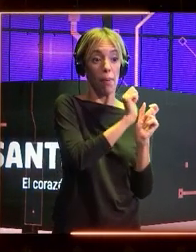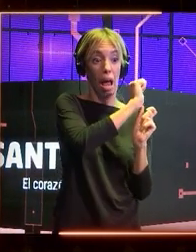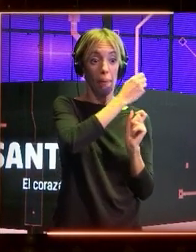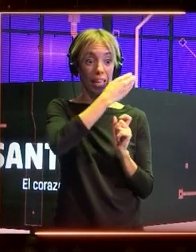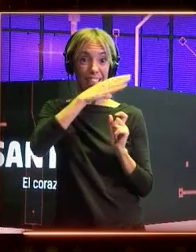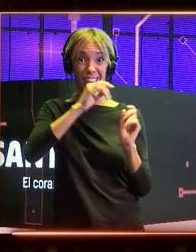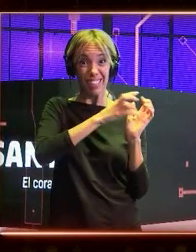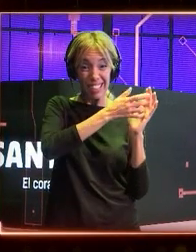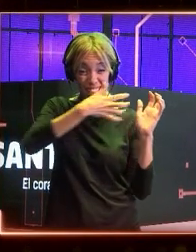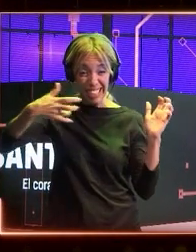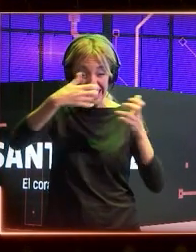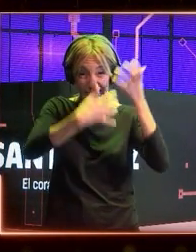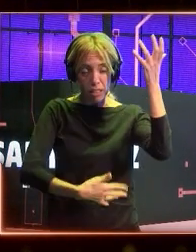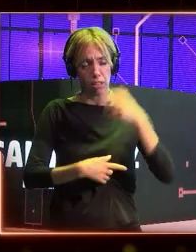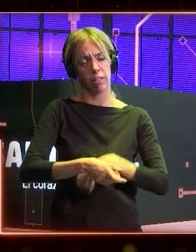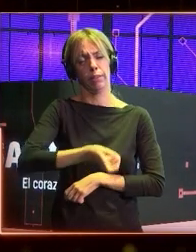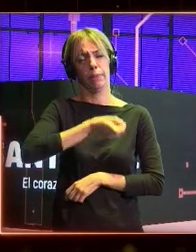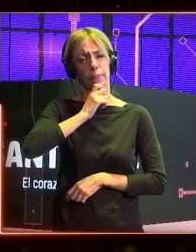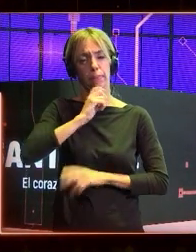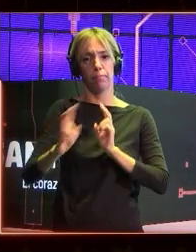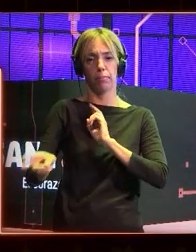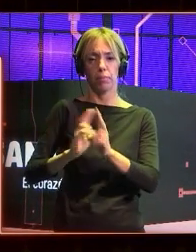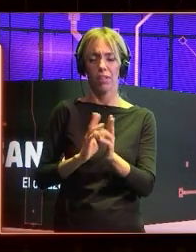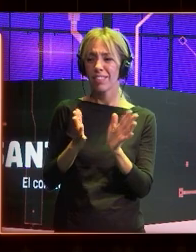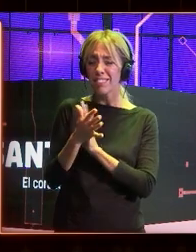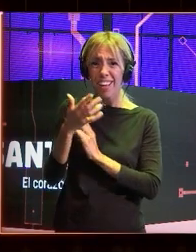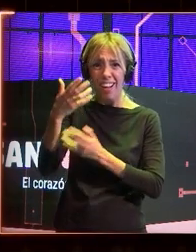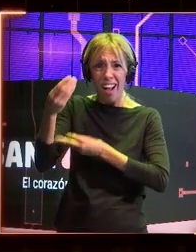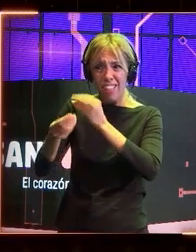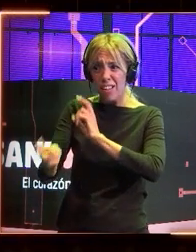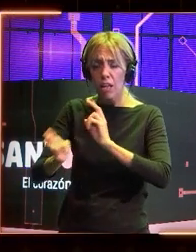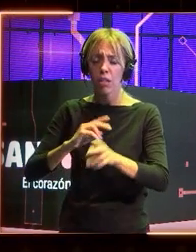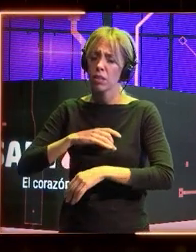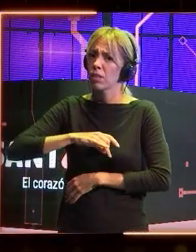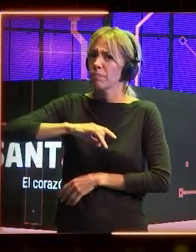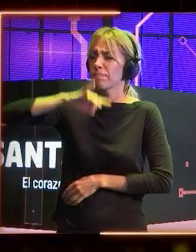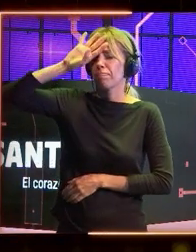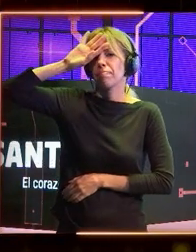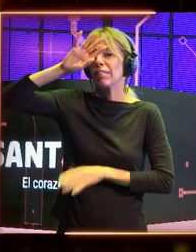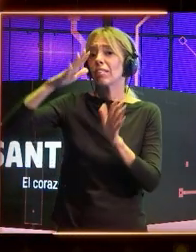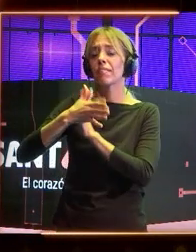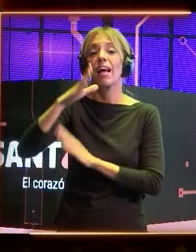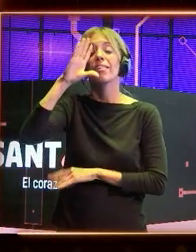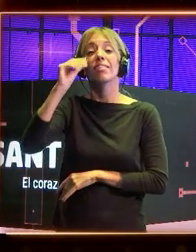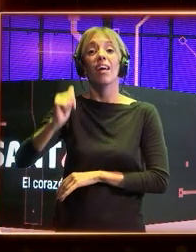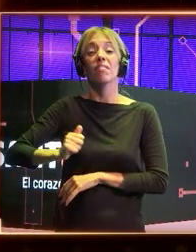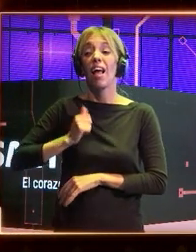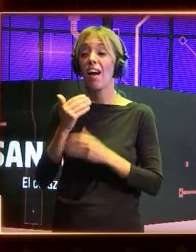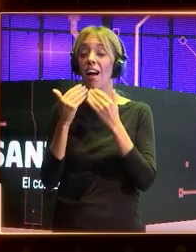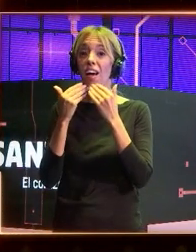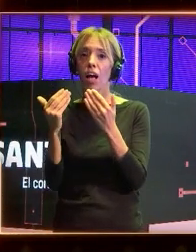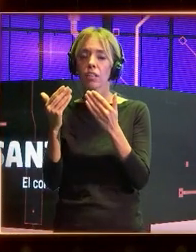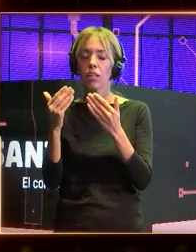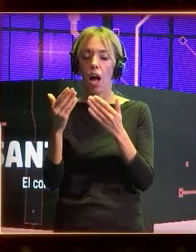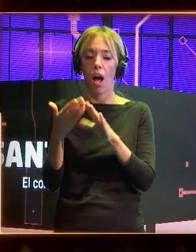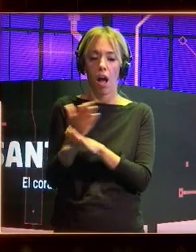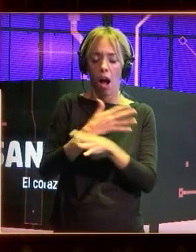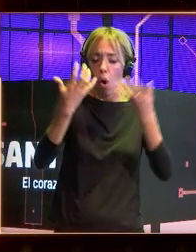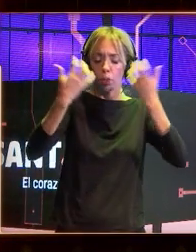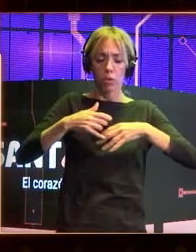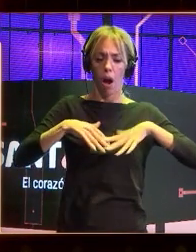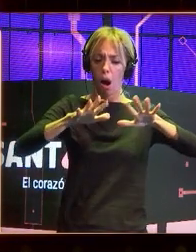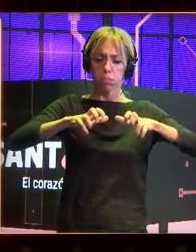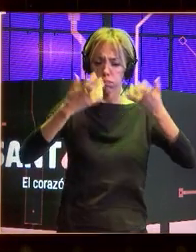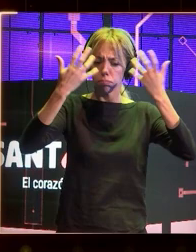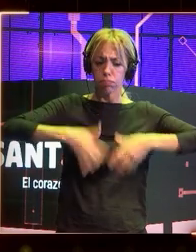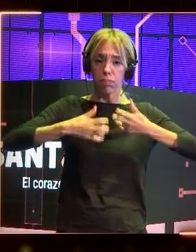bla bla bla esto es impresionante porque aquí lo que estamos viendo Es una Inteligencia artificial que a través de aprender automáticamente